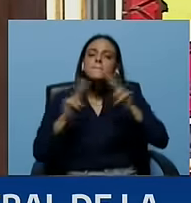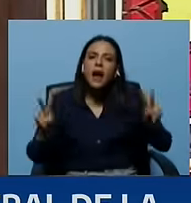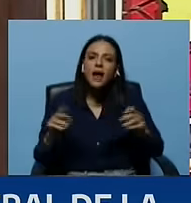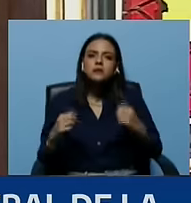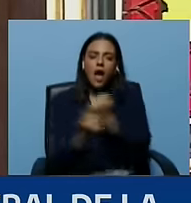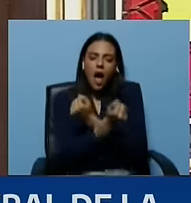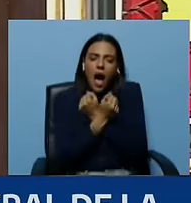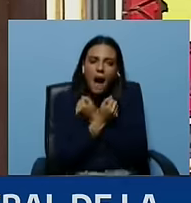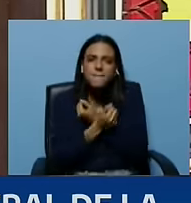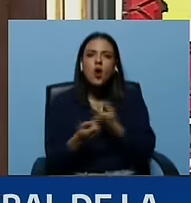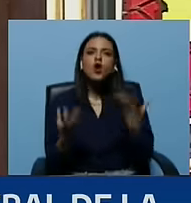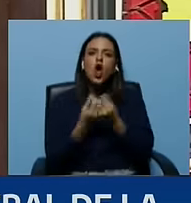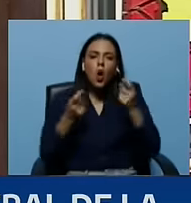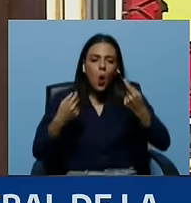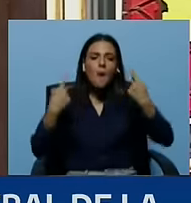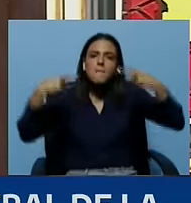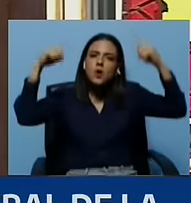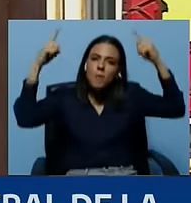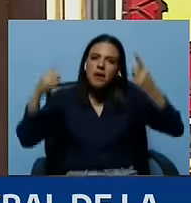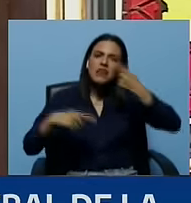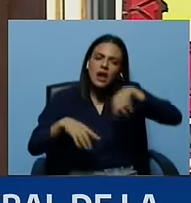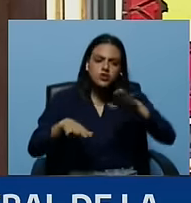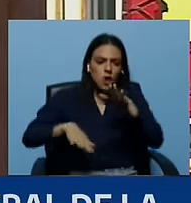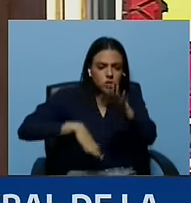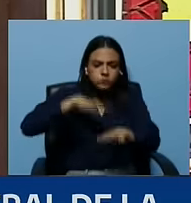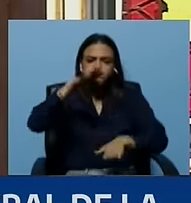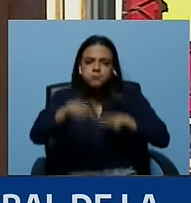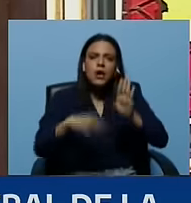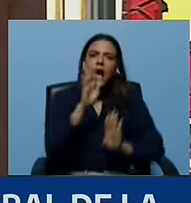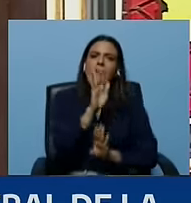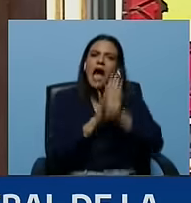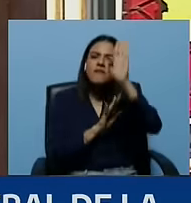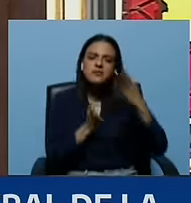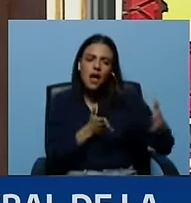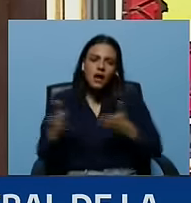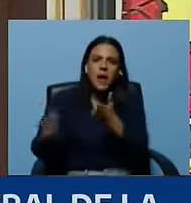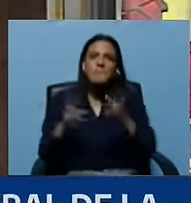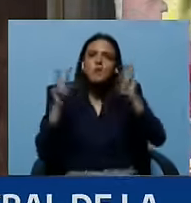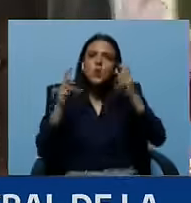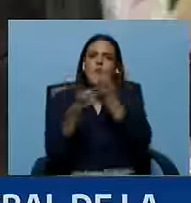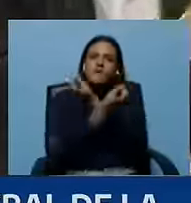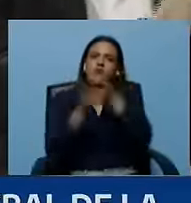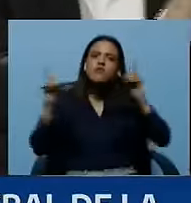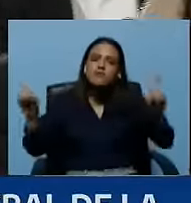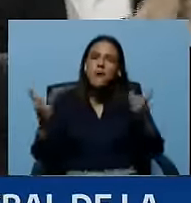es la prosperidad, es avanzar en los caminos para una nueva democracia.